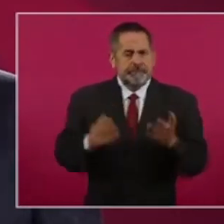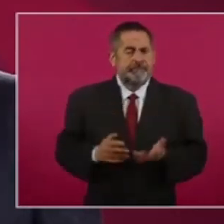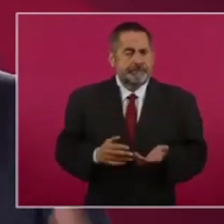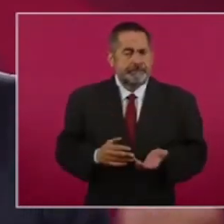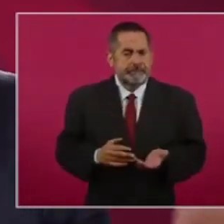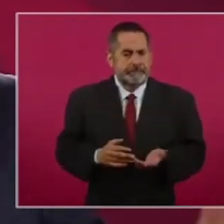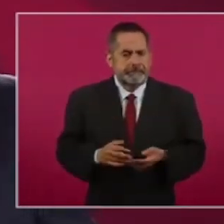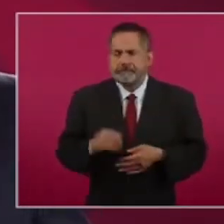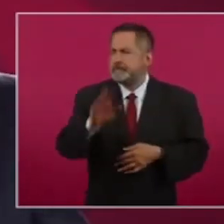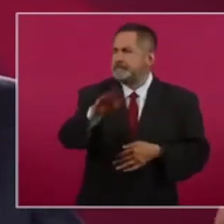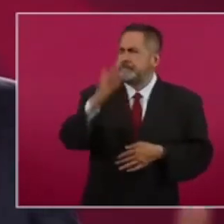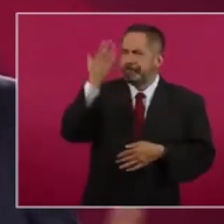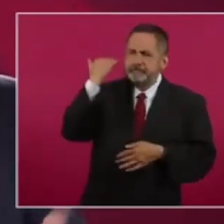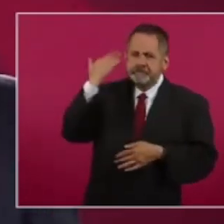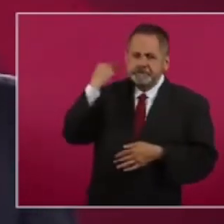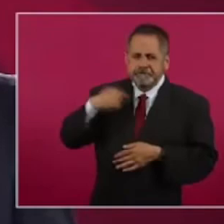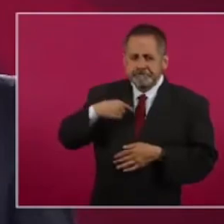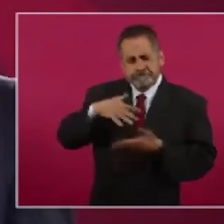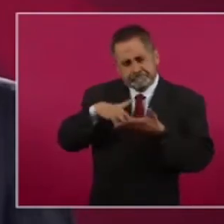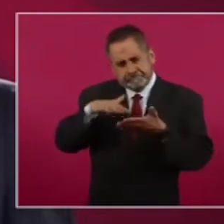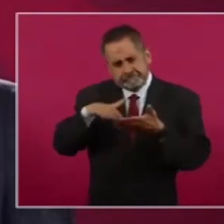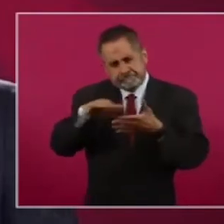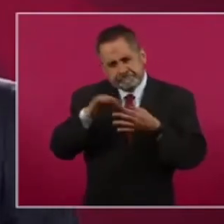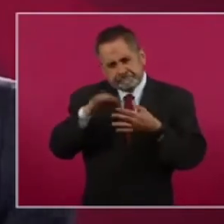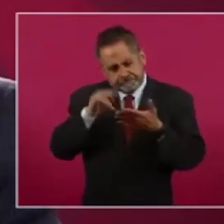El otro día estaba yo leyendo